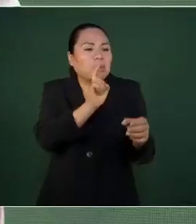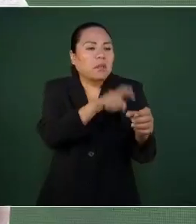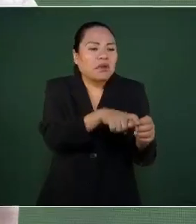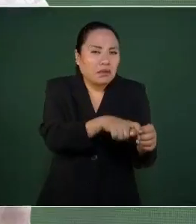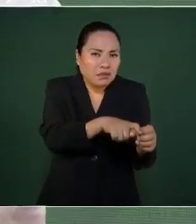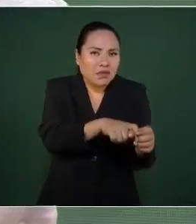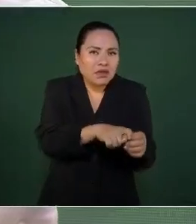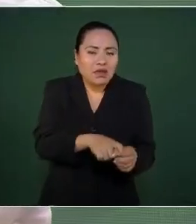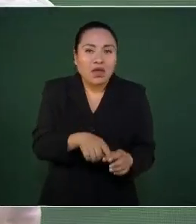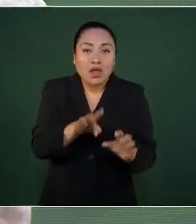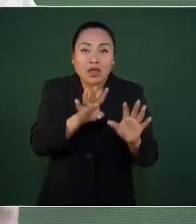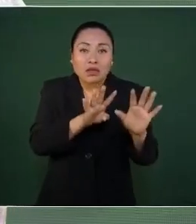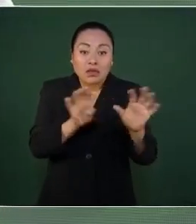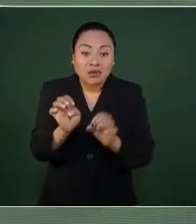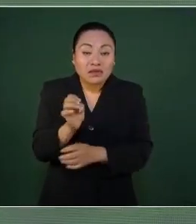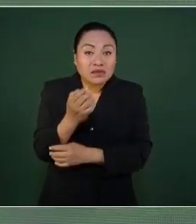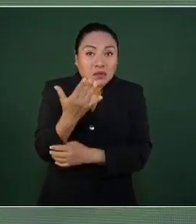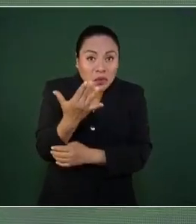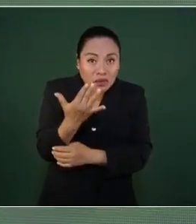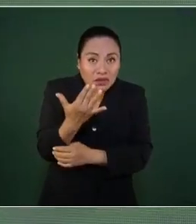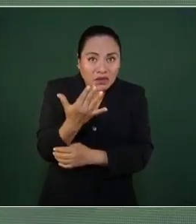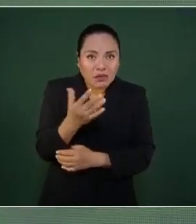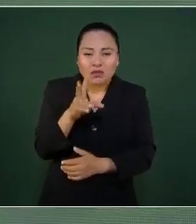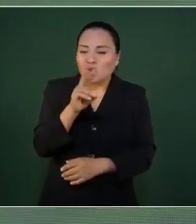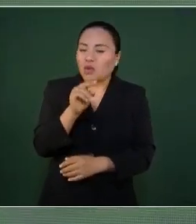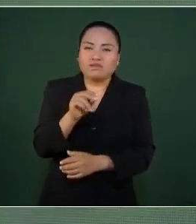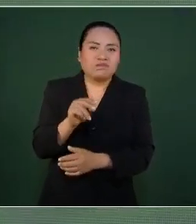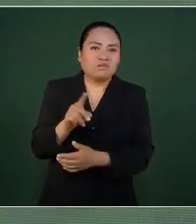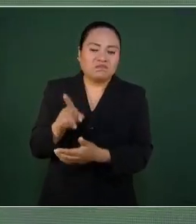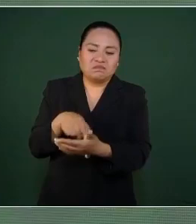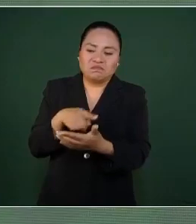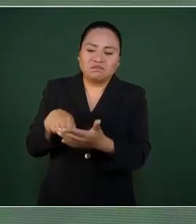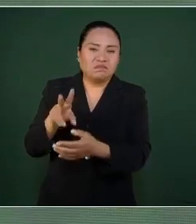y 950 eran rechazados